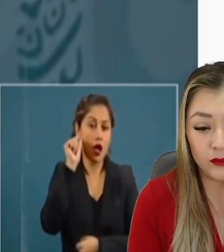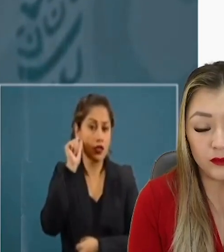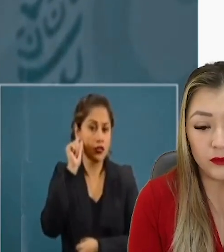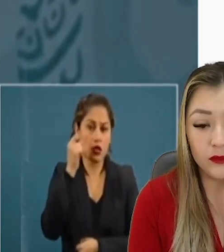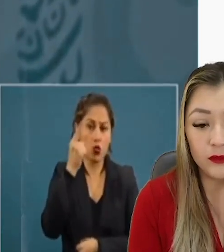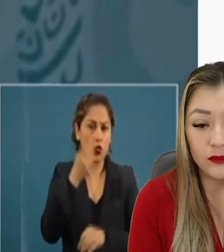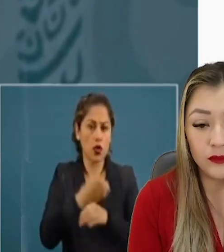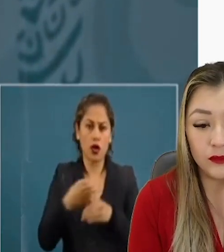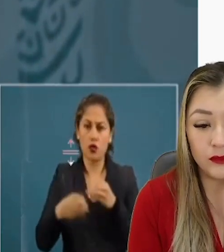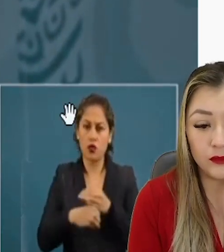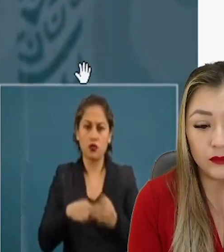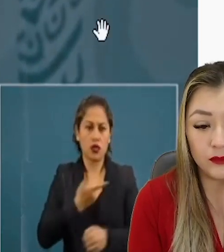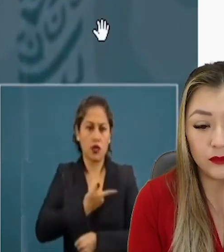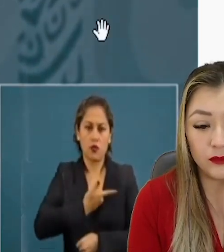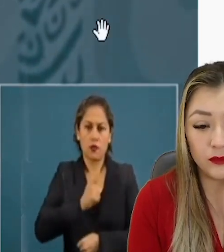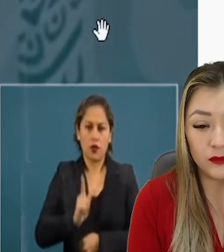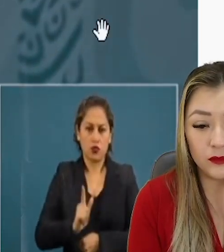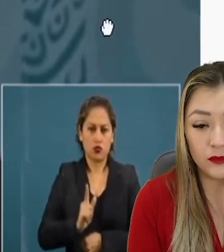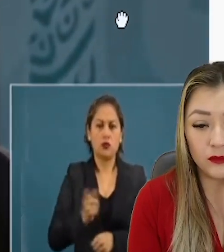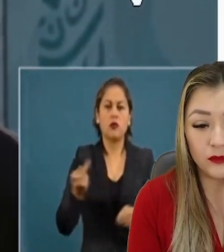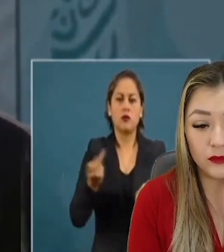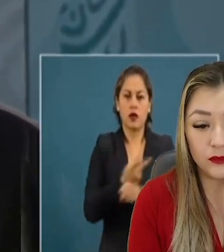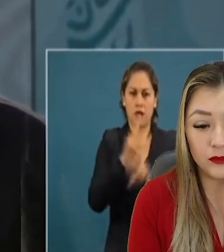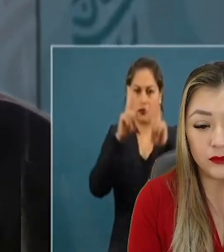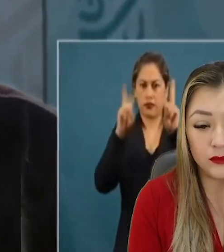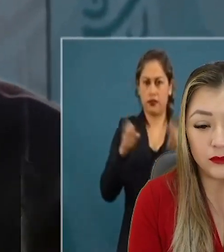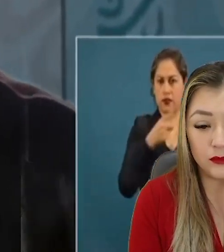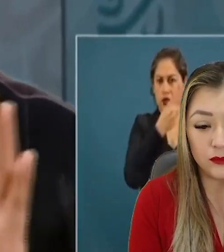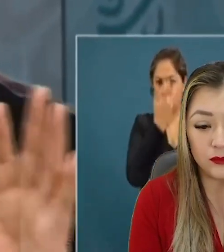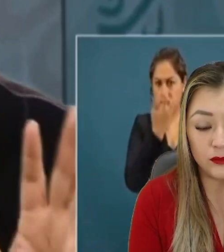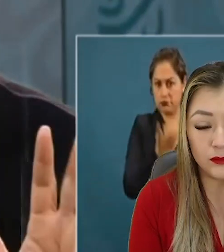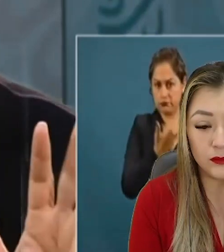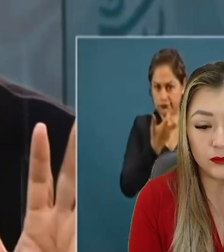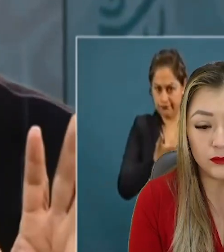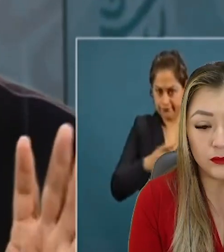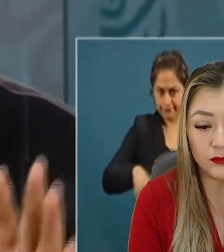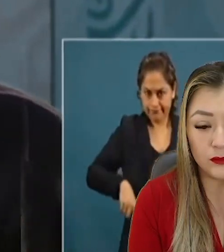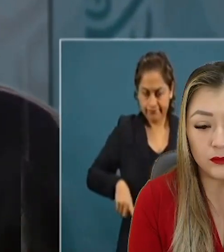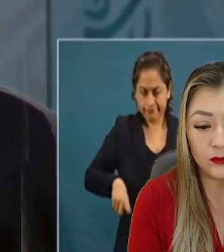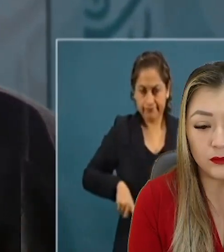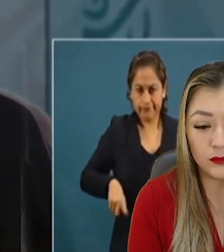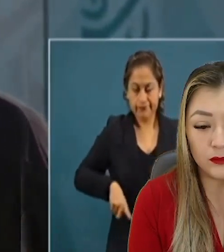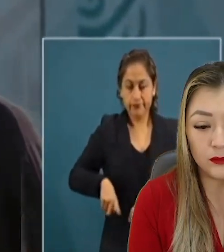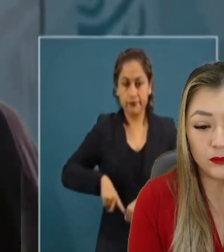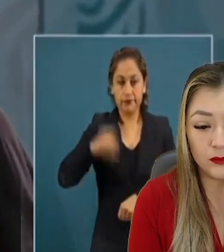del asunto del Capitolio, nada más que